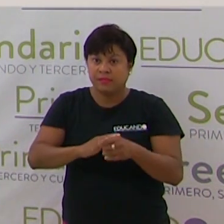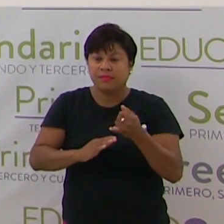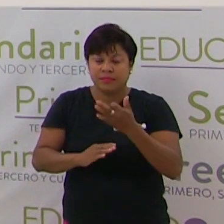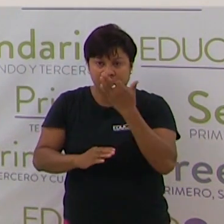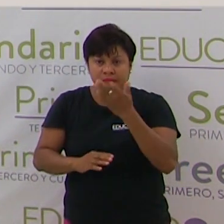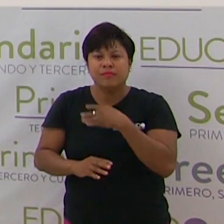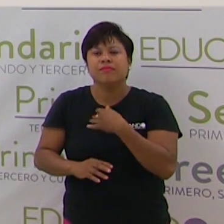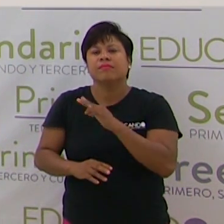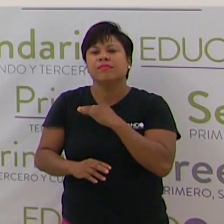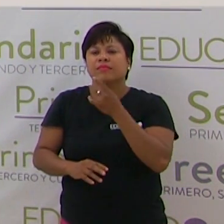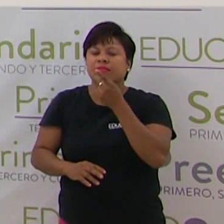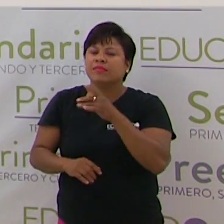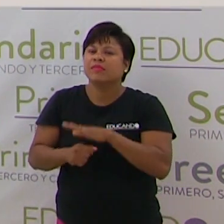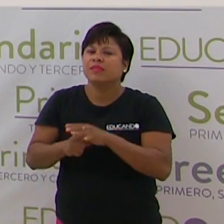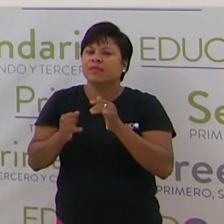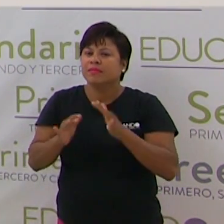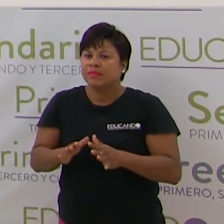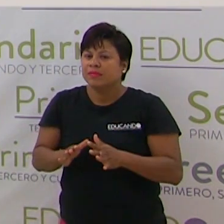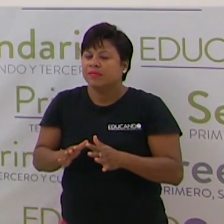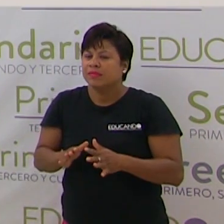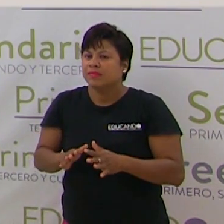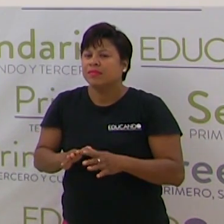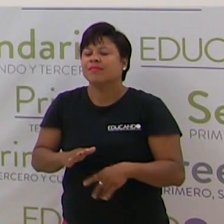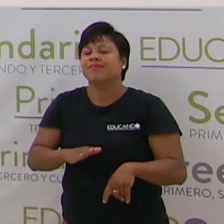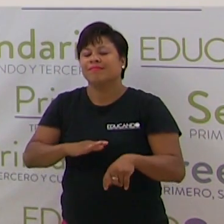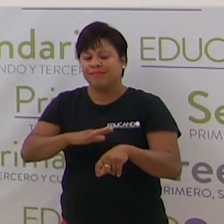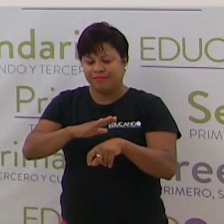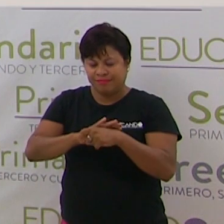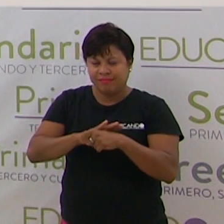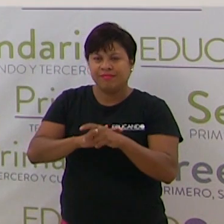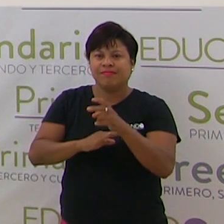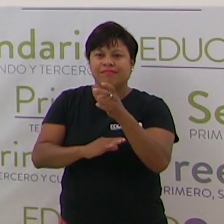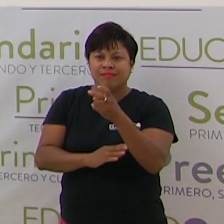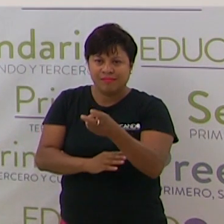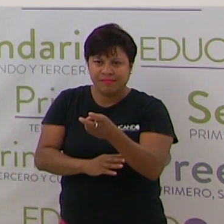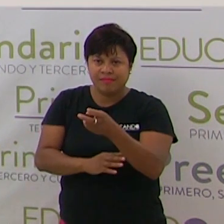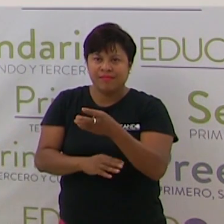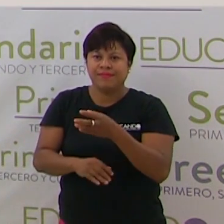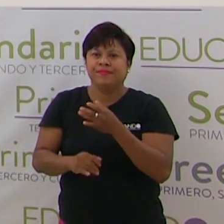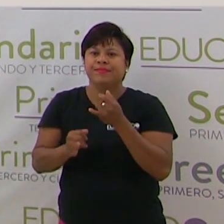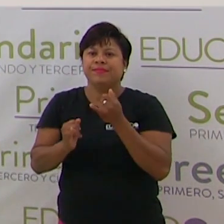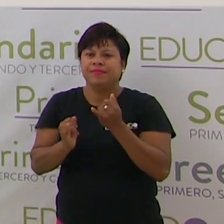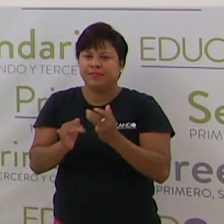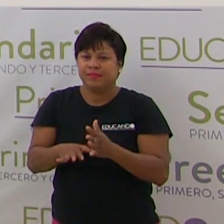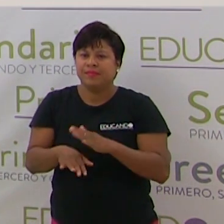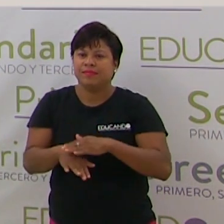puedo decir que pesa más. Claro, la herradura.